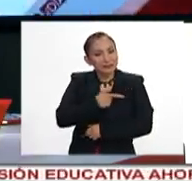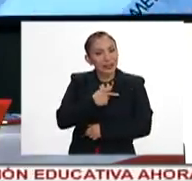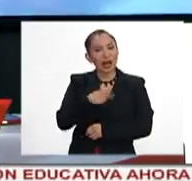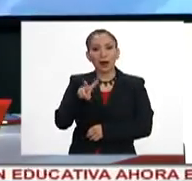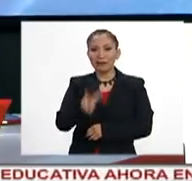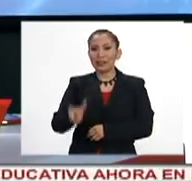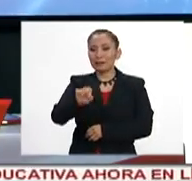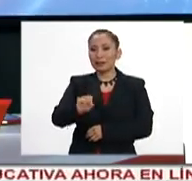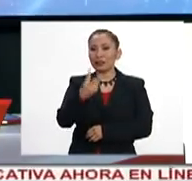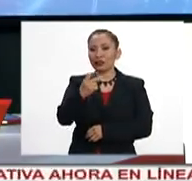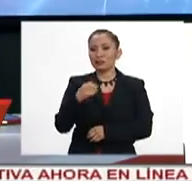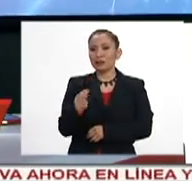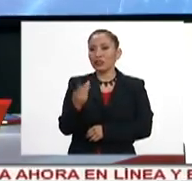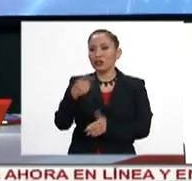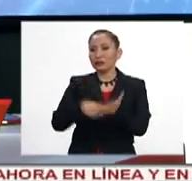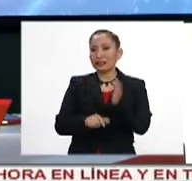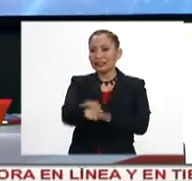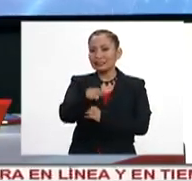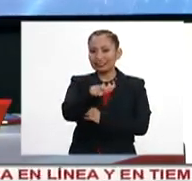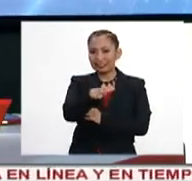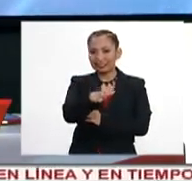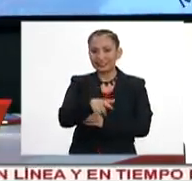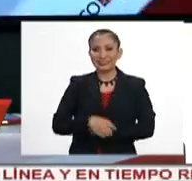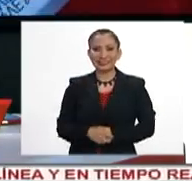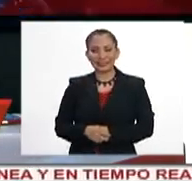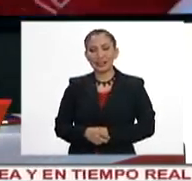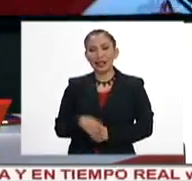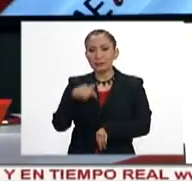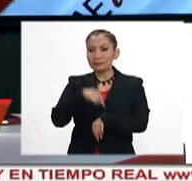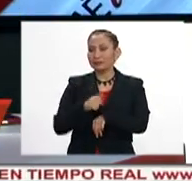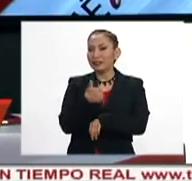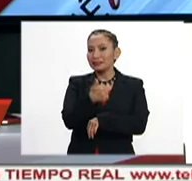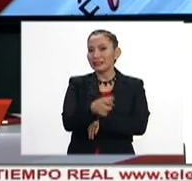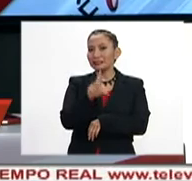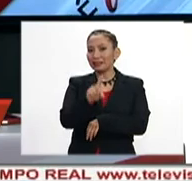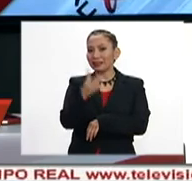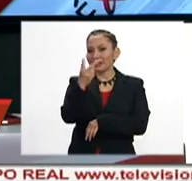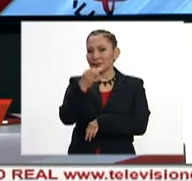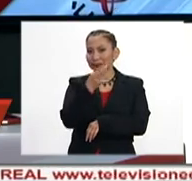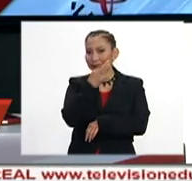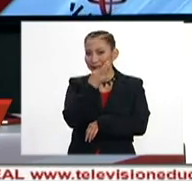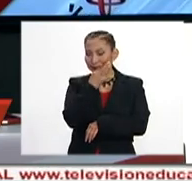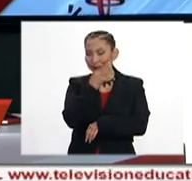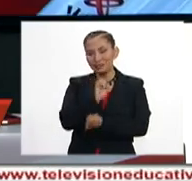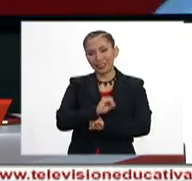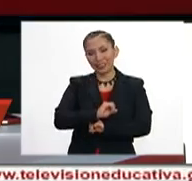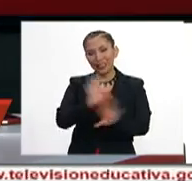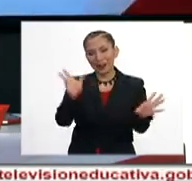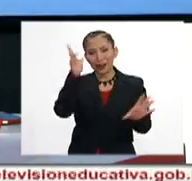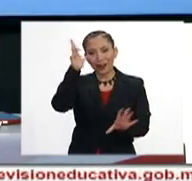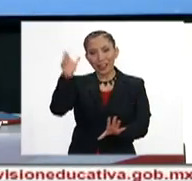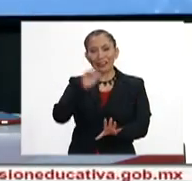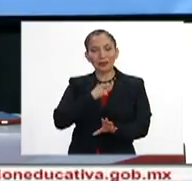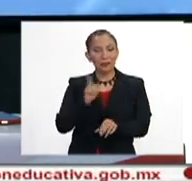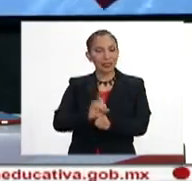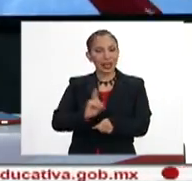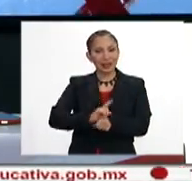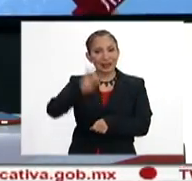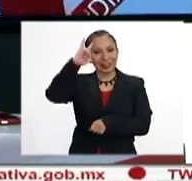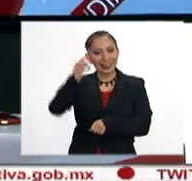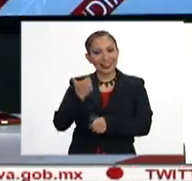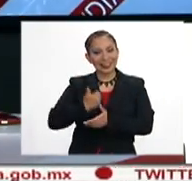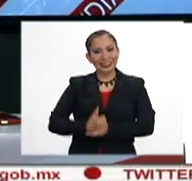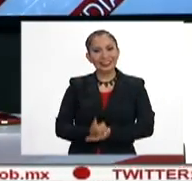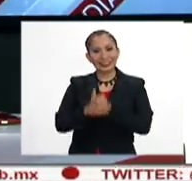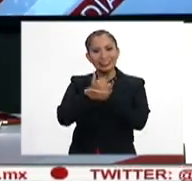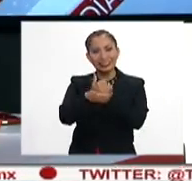saludarte. Viernes 22 de mayo del 2017. Son las 6:32 y por supuesto saludo como todas las mañanas a